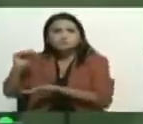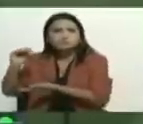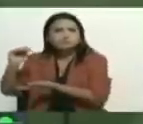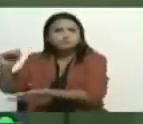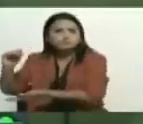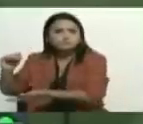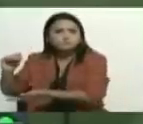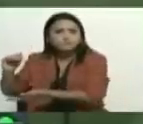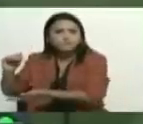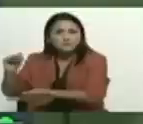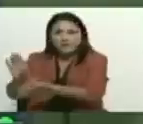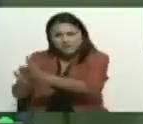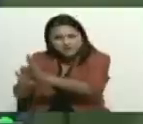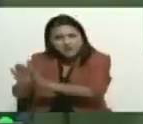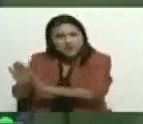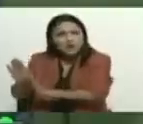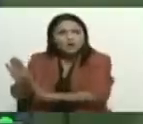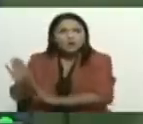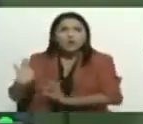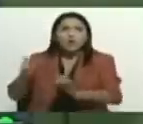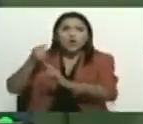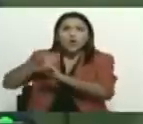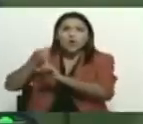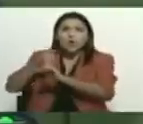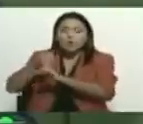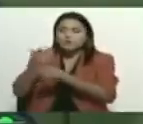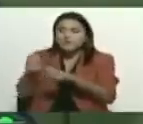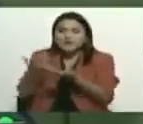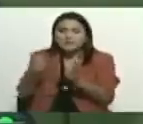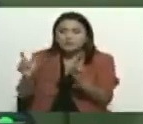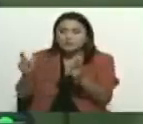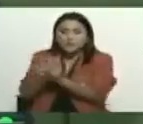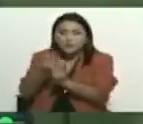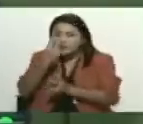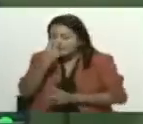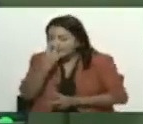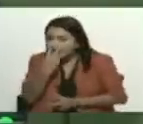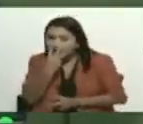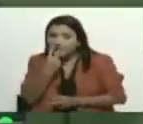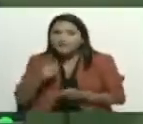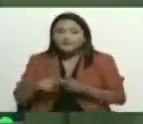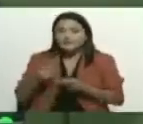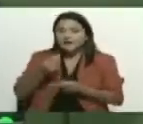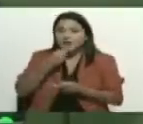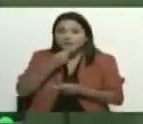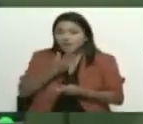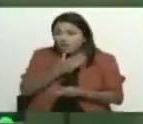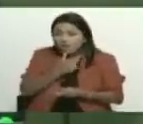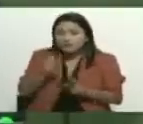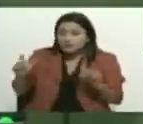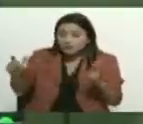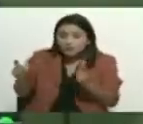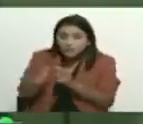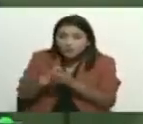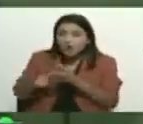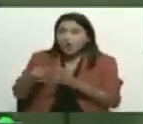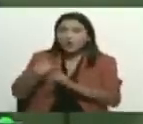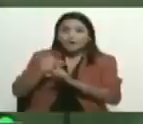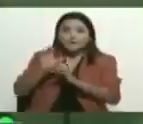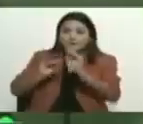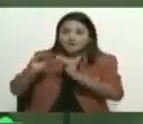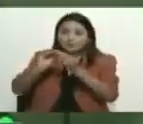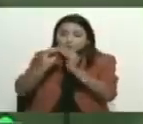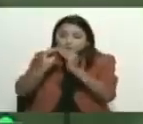de financiamiento para el desarrollo o en la lucha contra la pobreza, sino en atender la crisis alimentaria y la crisis climática que